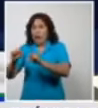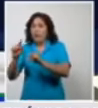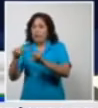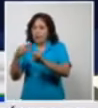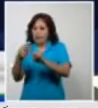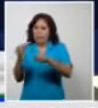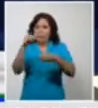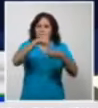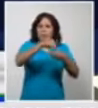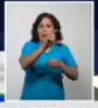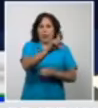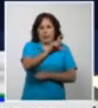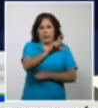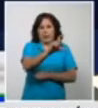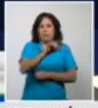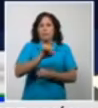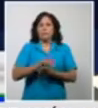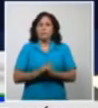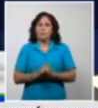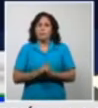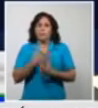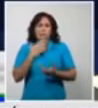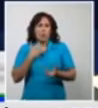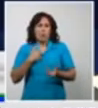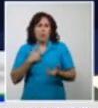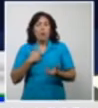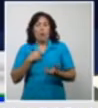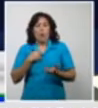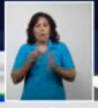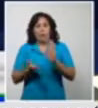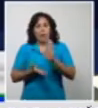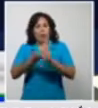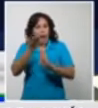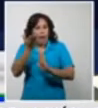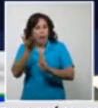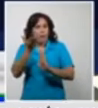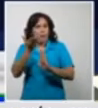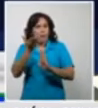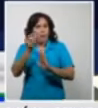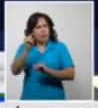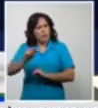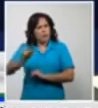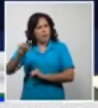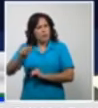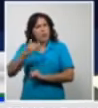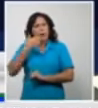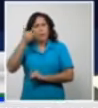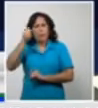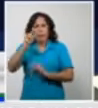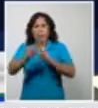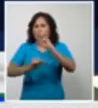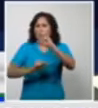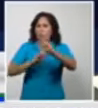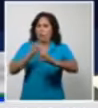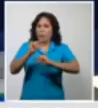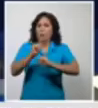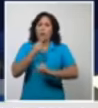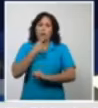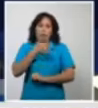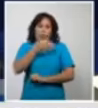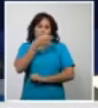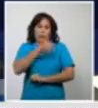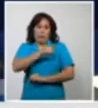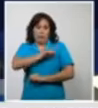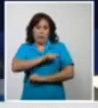Desde el punto de vista de las altas, pues, como yo dije ya, se han